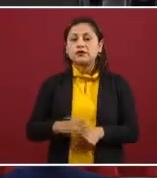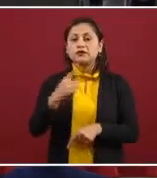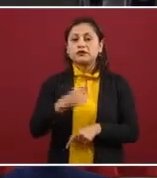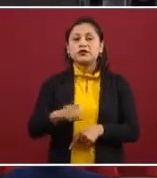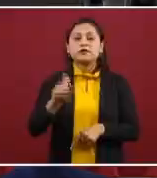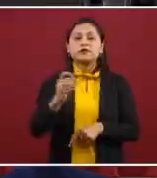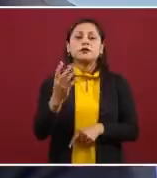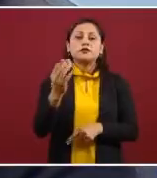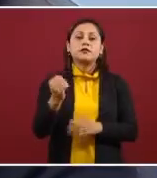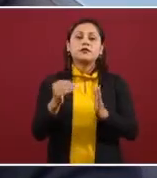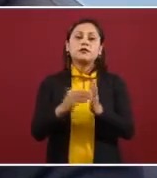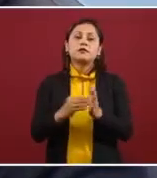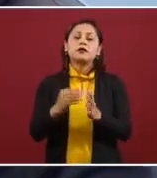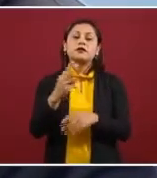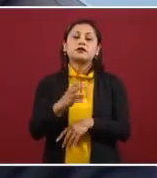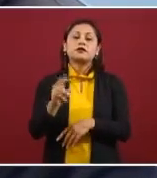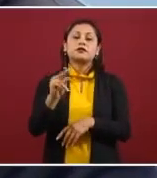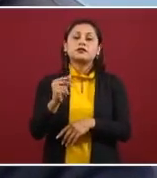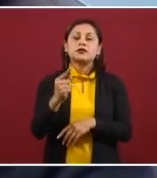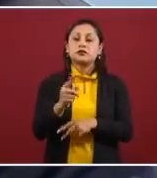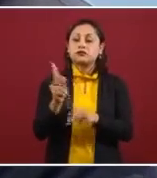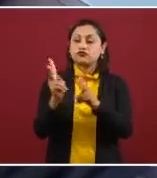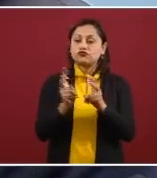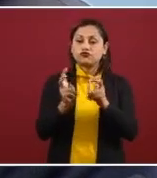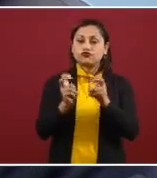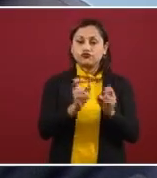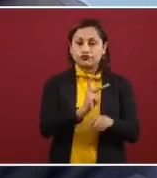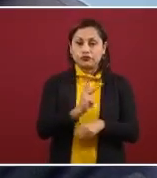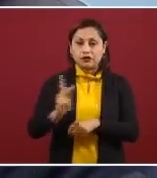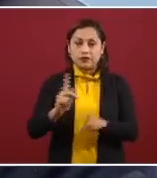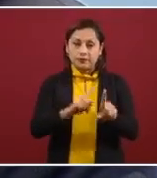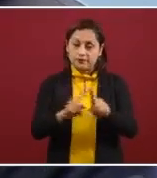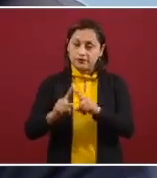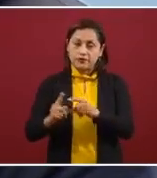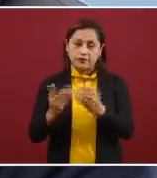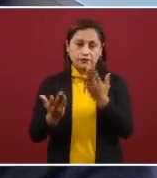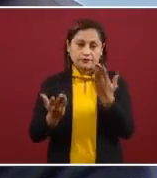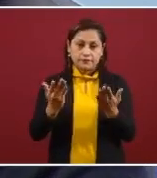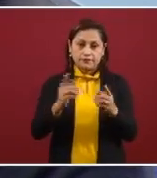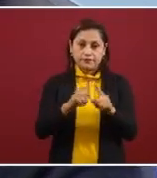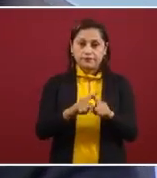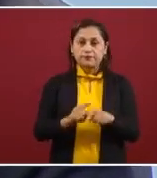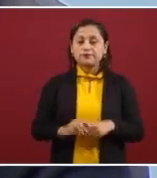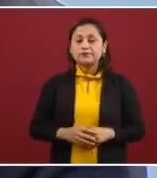109.382 descargas de la app en ambos sistemas, y de acuerdo a la app, que no